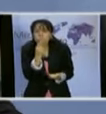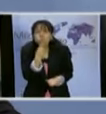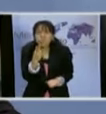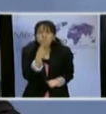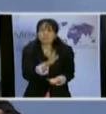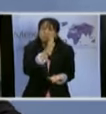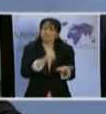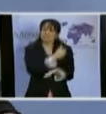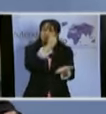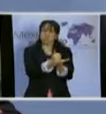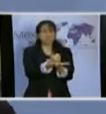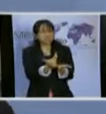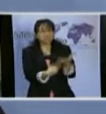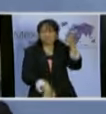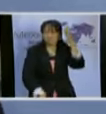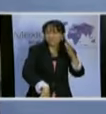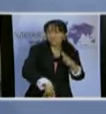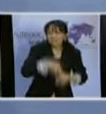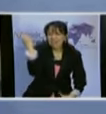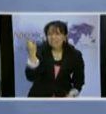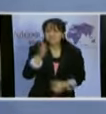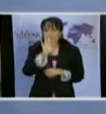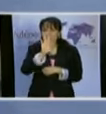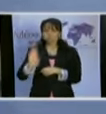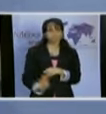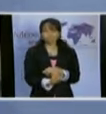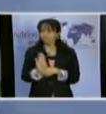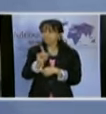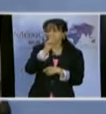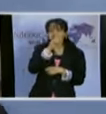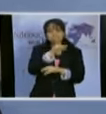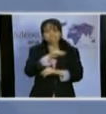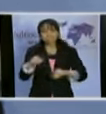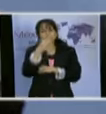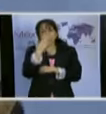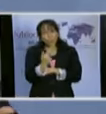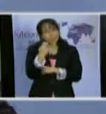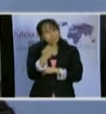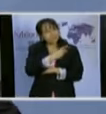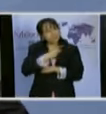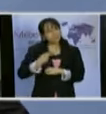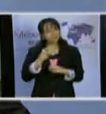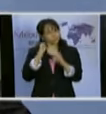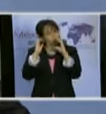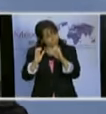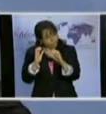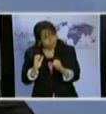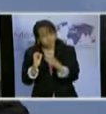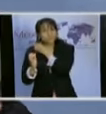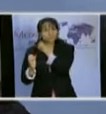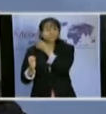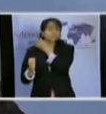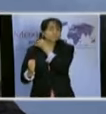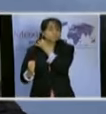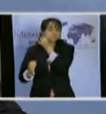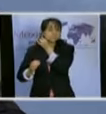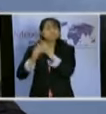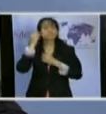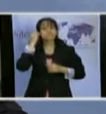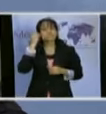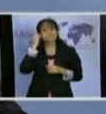que tener mucho cuidado porque ciertamente hoy se está cuestionando ese modelo, que en su momento, digamos, que se avaló y se implementó en